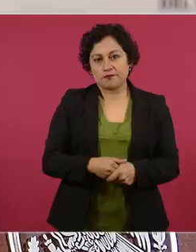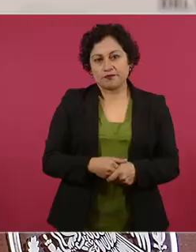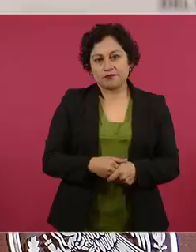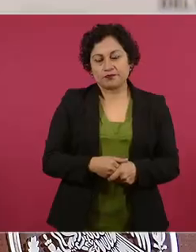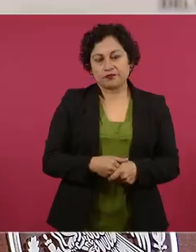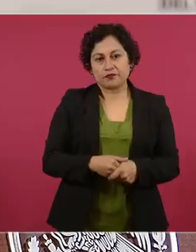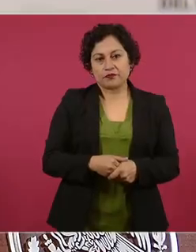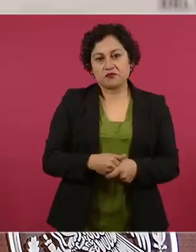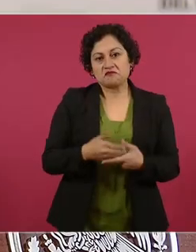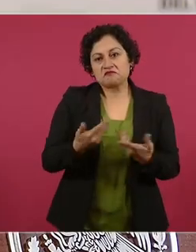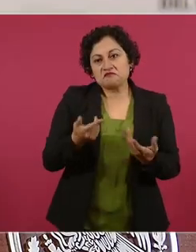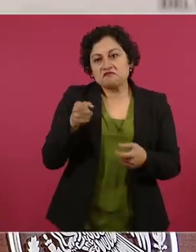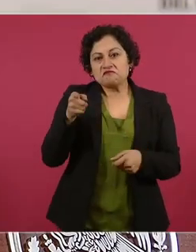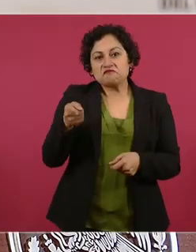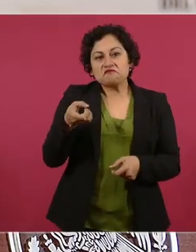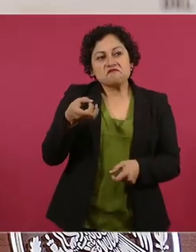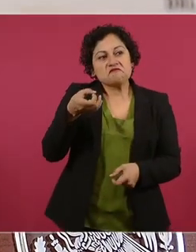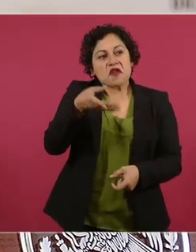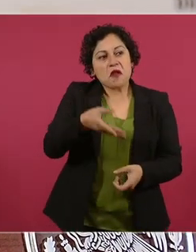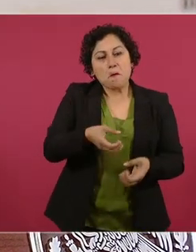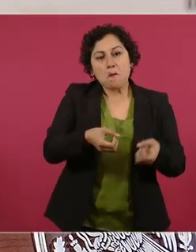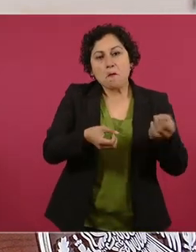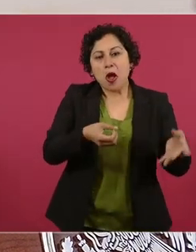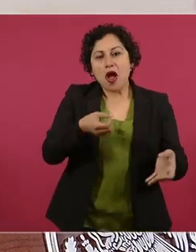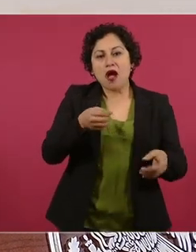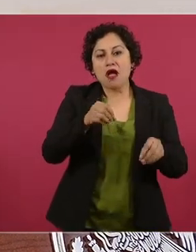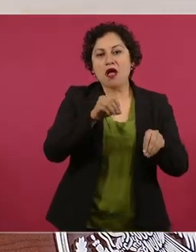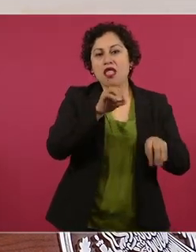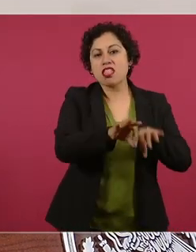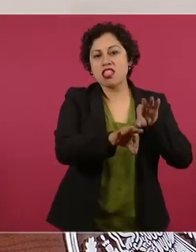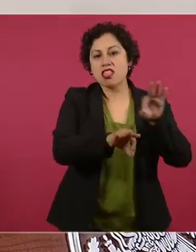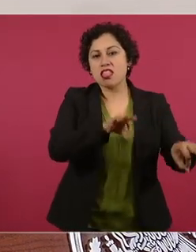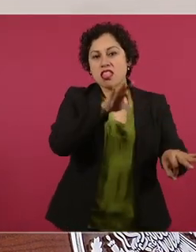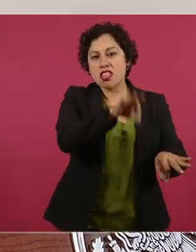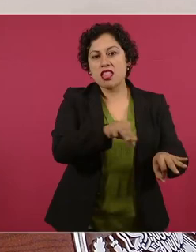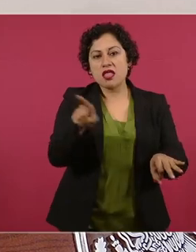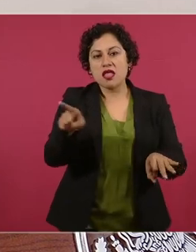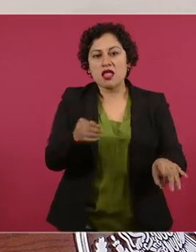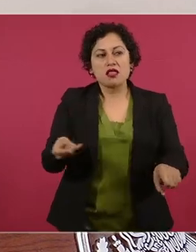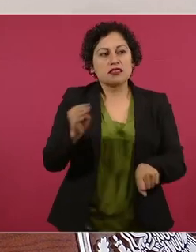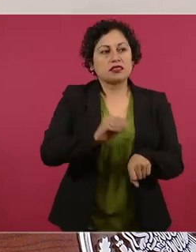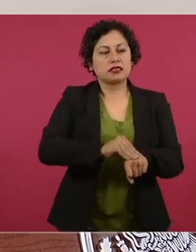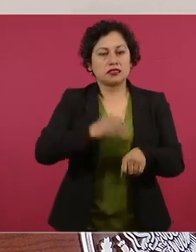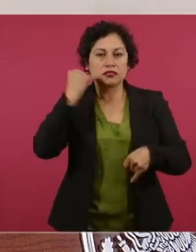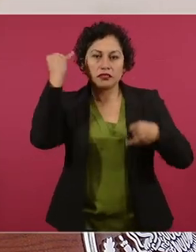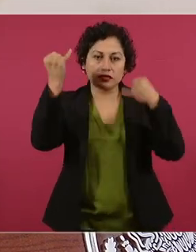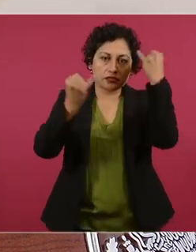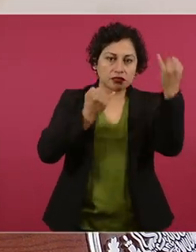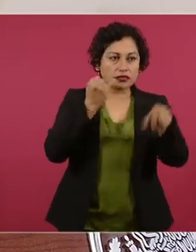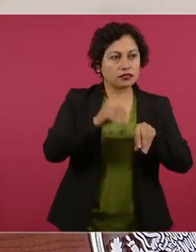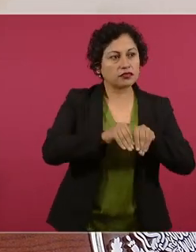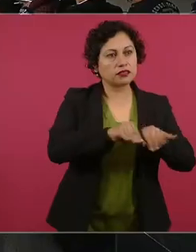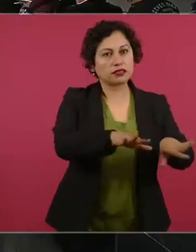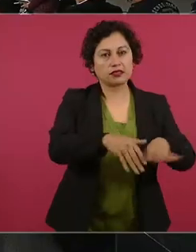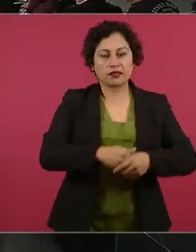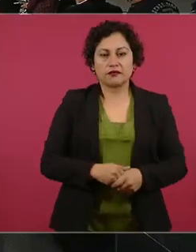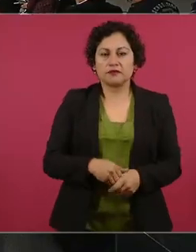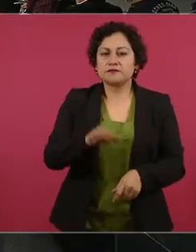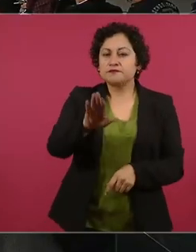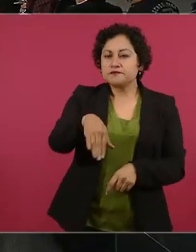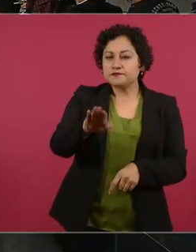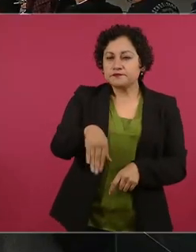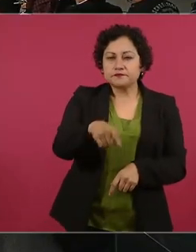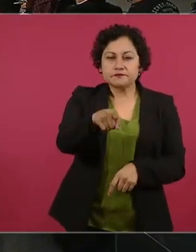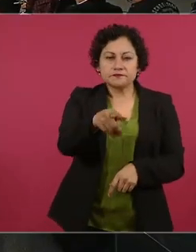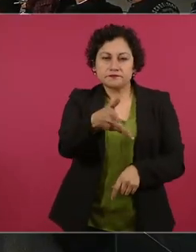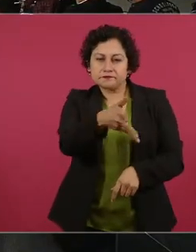crearse expectativas e inventar cosas. ¿En cuánto tiempo estarían pensando